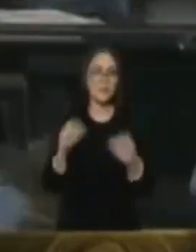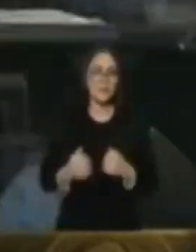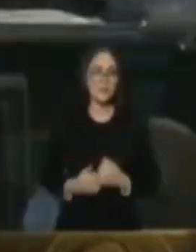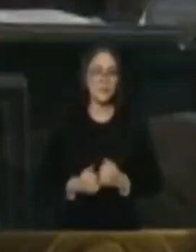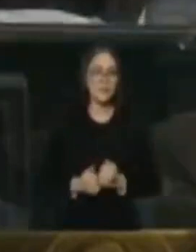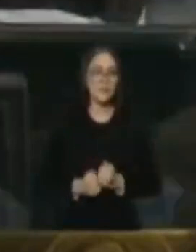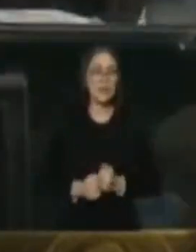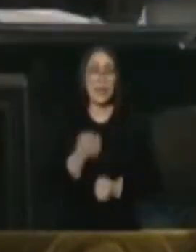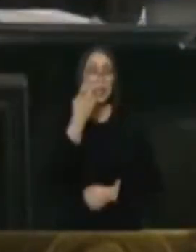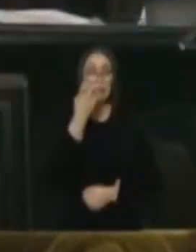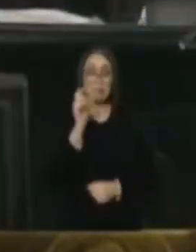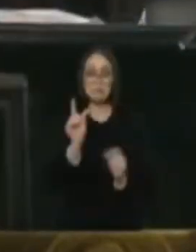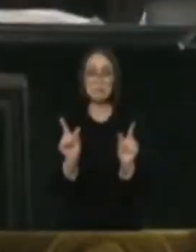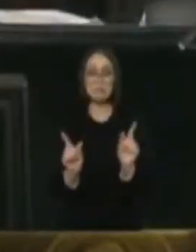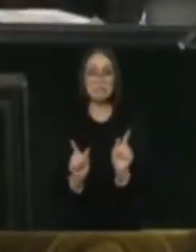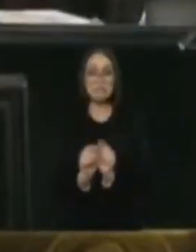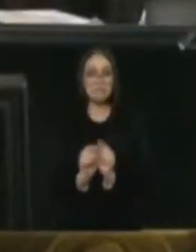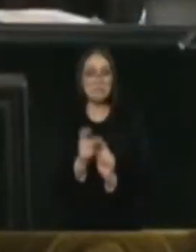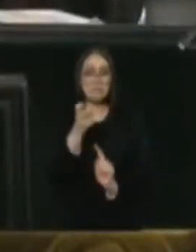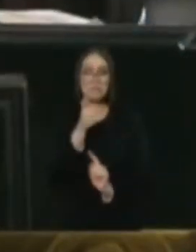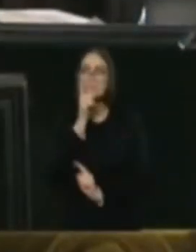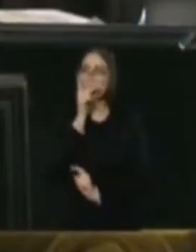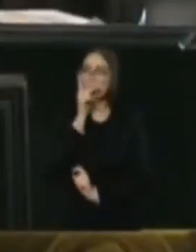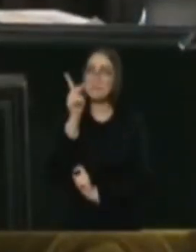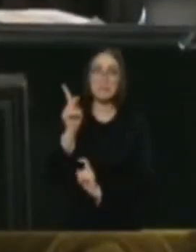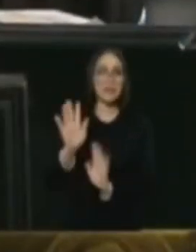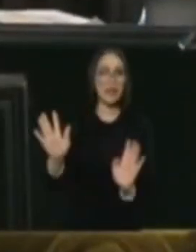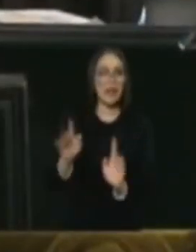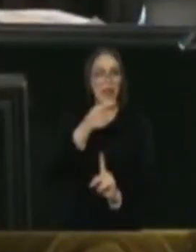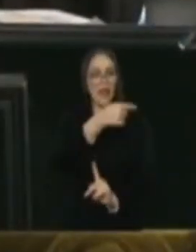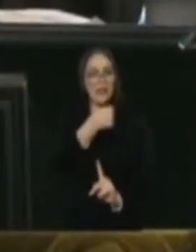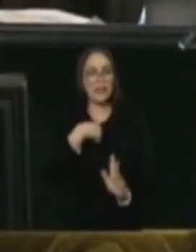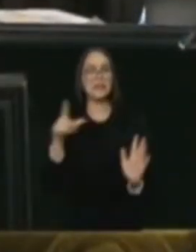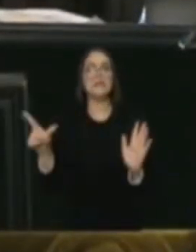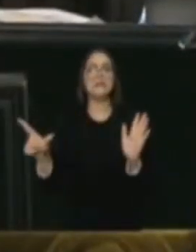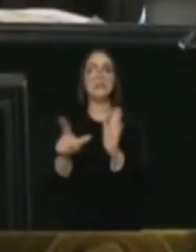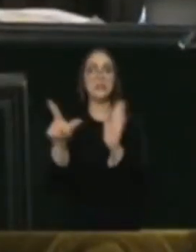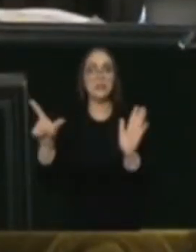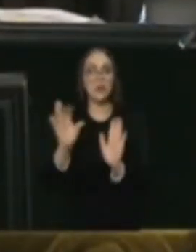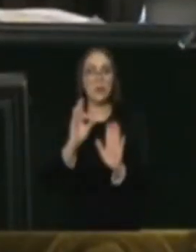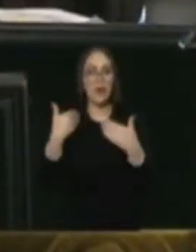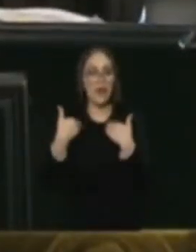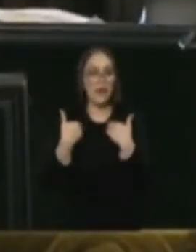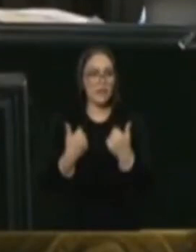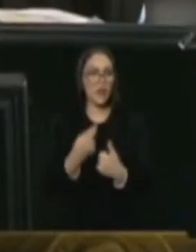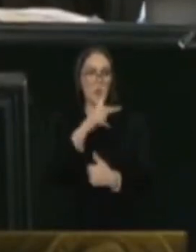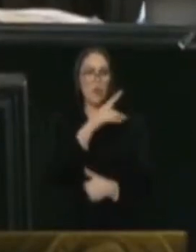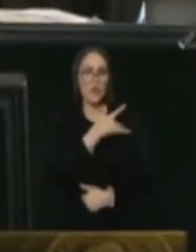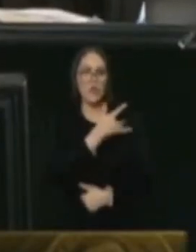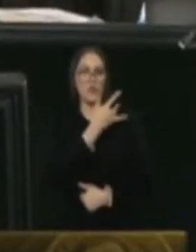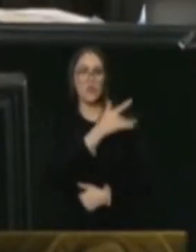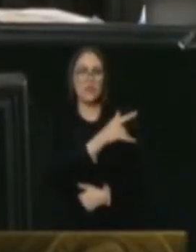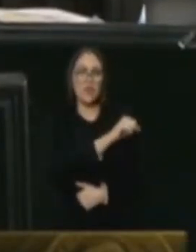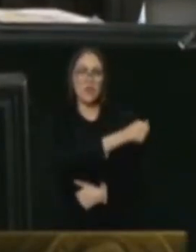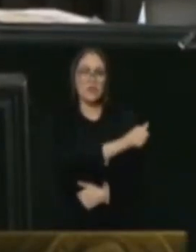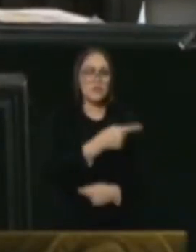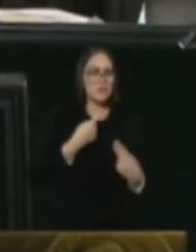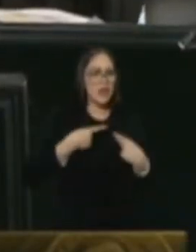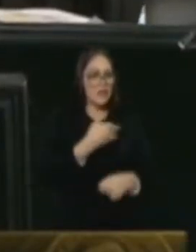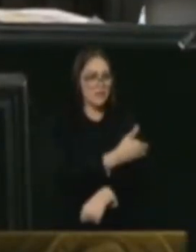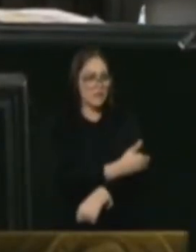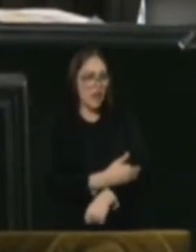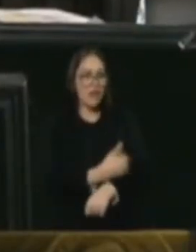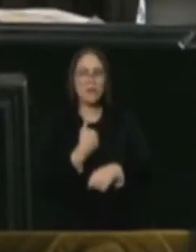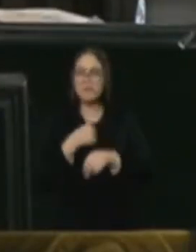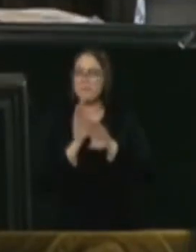Con esa simple acción, Elena nos enseñó a que no podíamos ser indiferentes al dolor ajeno y a no cerrar los ojos